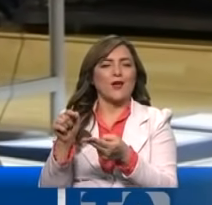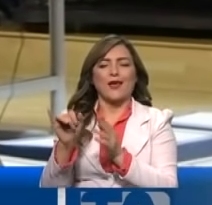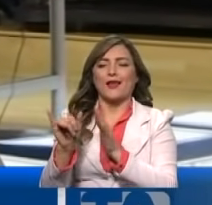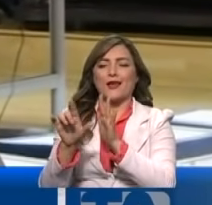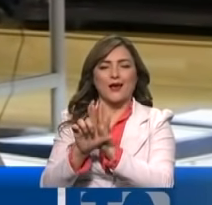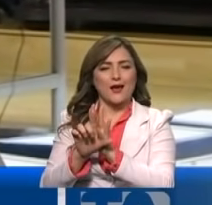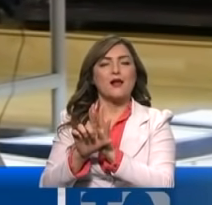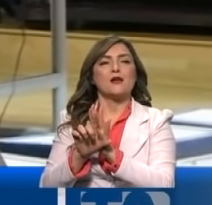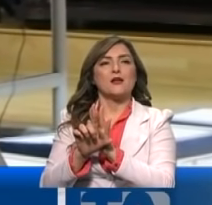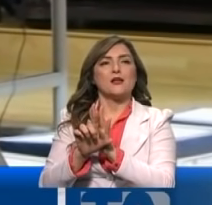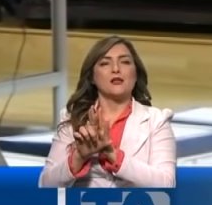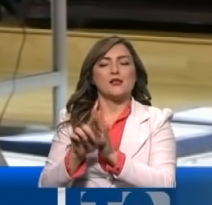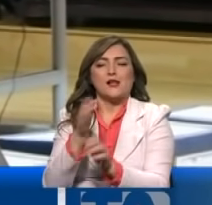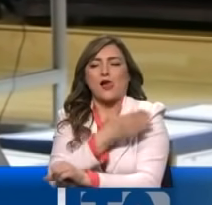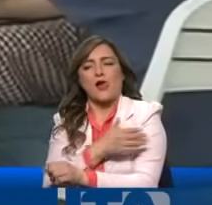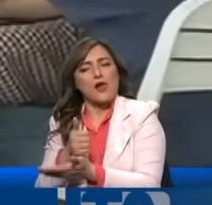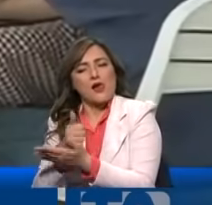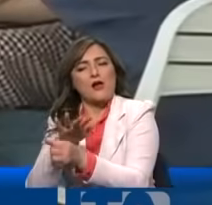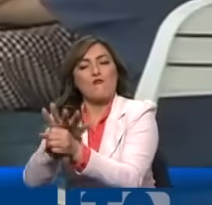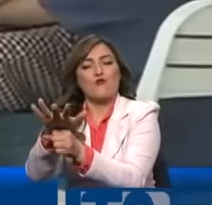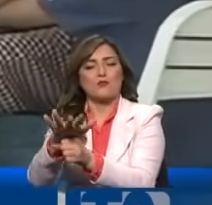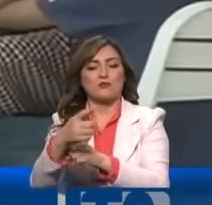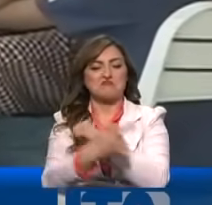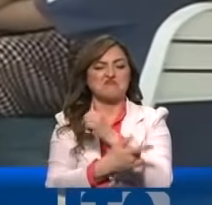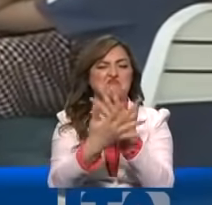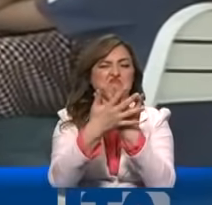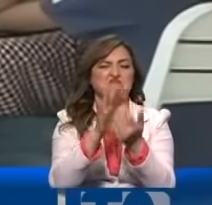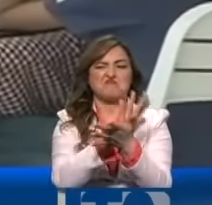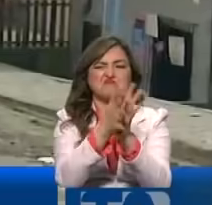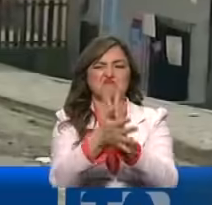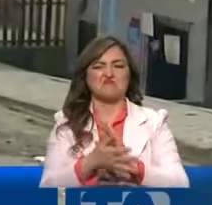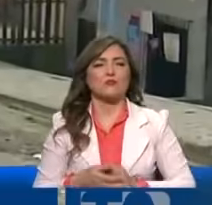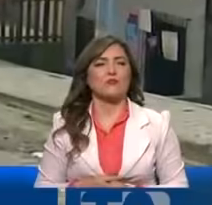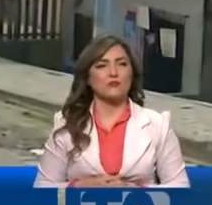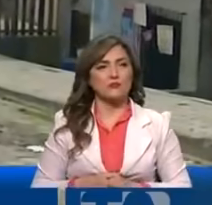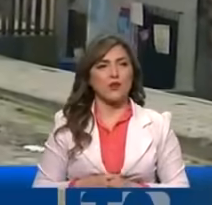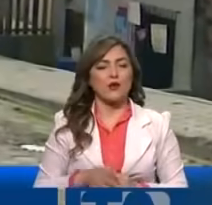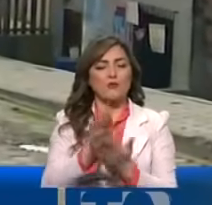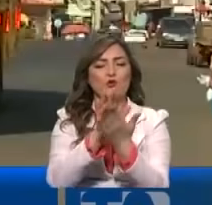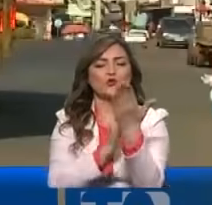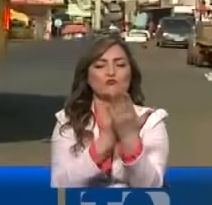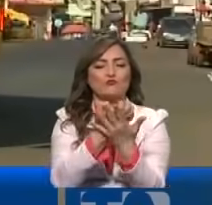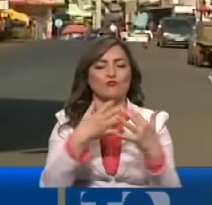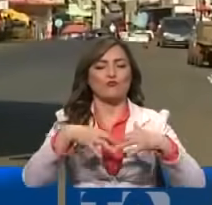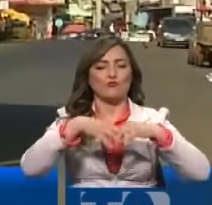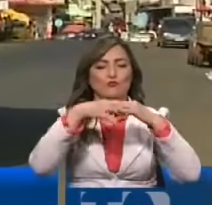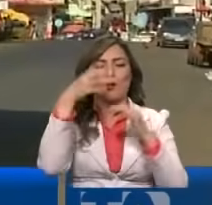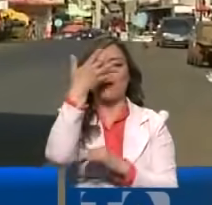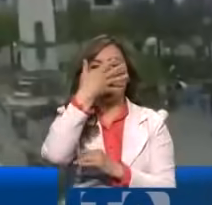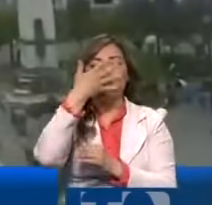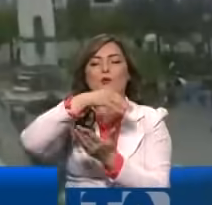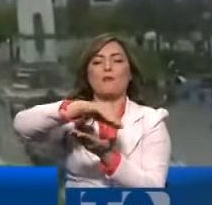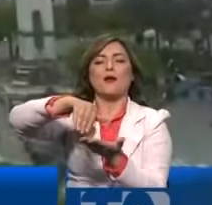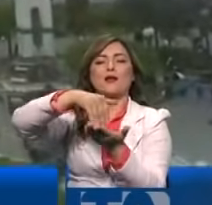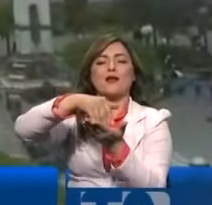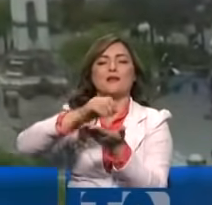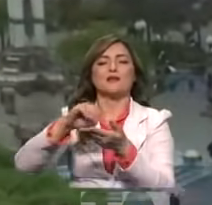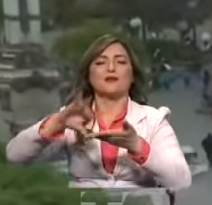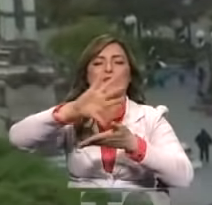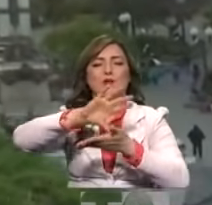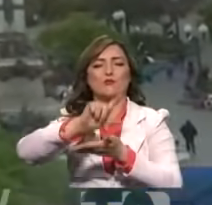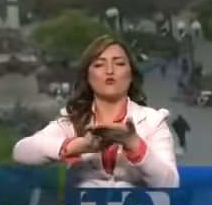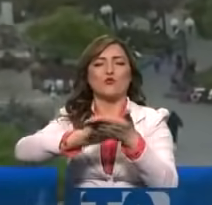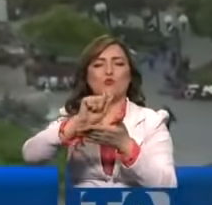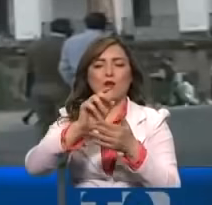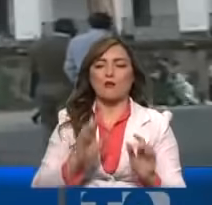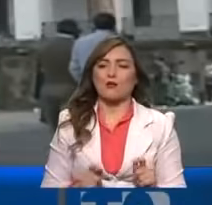influencias. No hay sentenciados. El proyecto de reactivación económica para Manabí y Esmeraldas, aprobado por la Asamblea, pasará a conocimiento